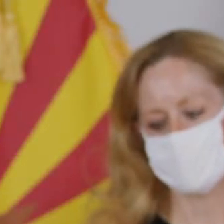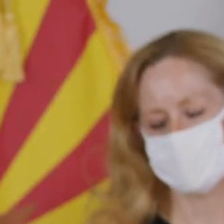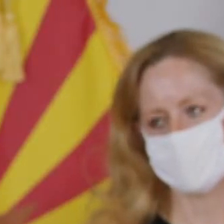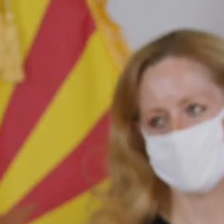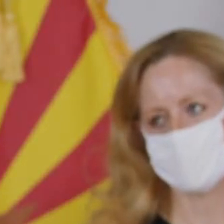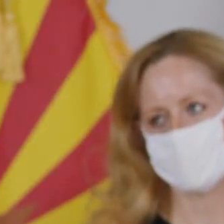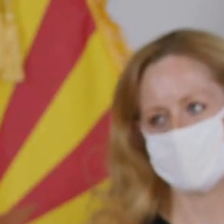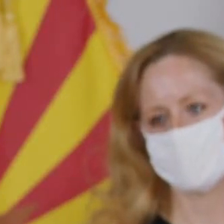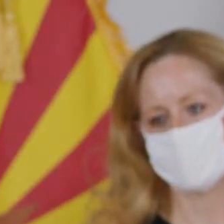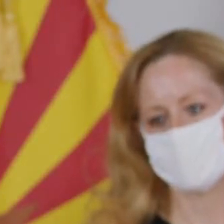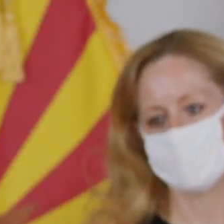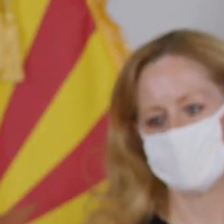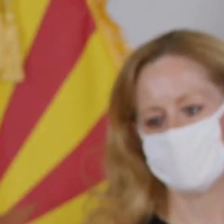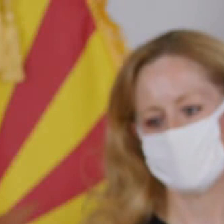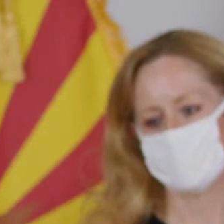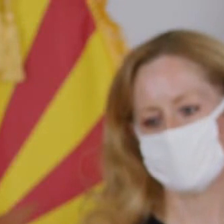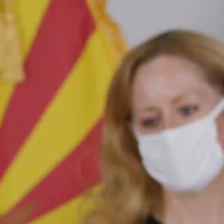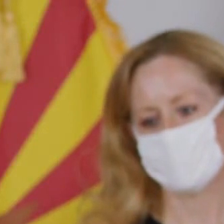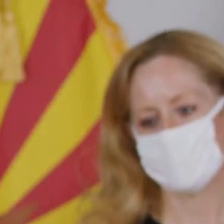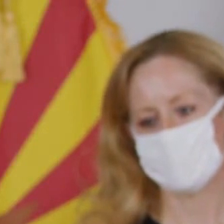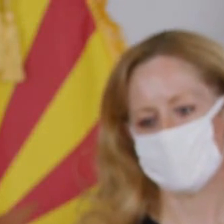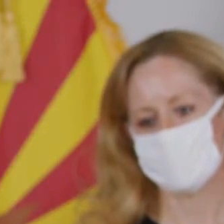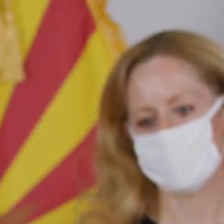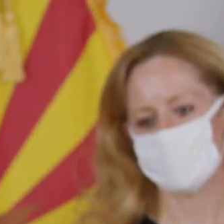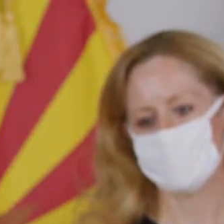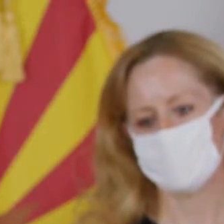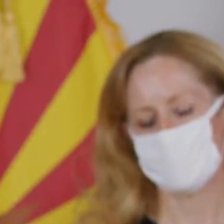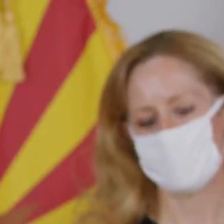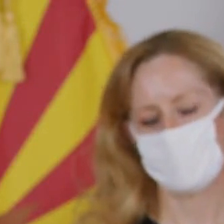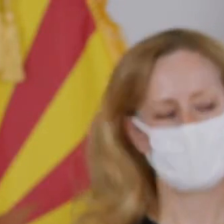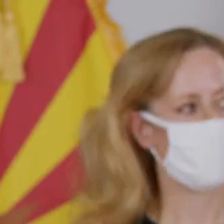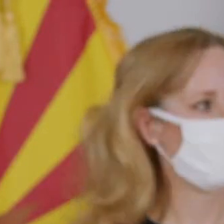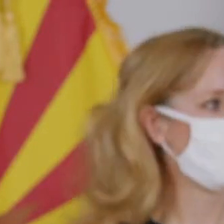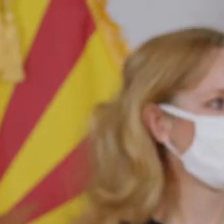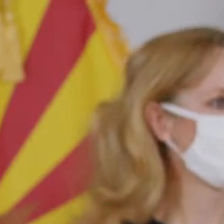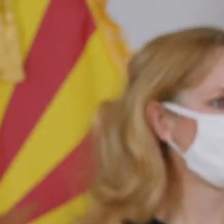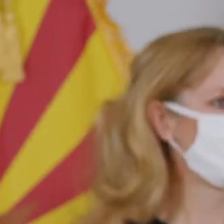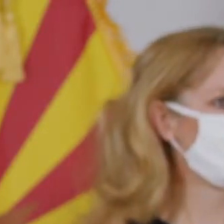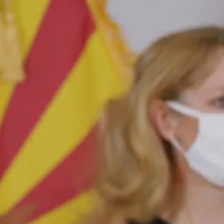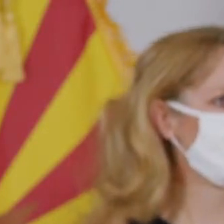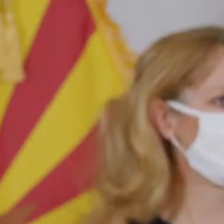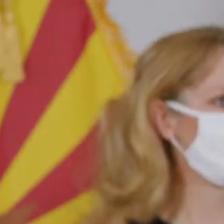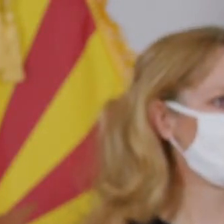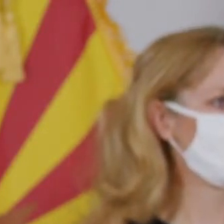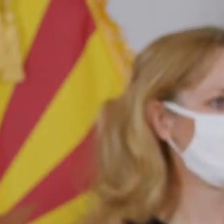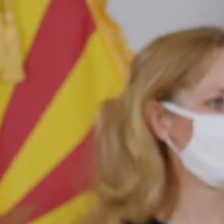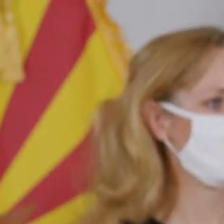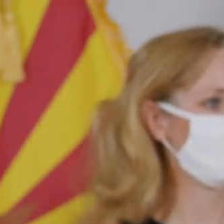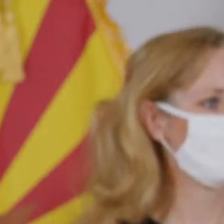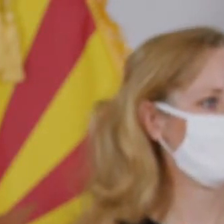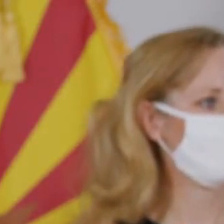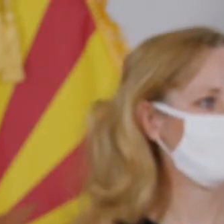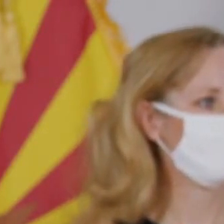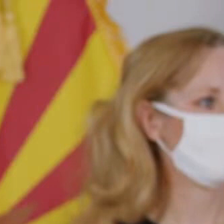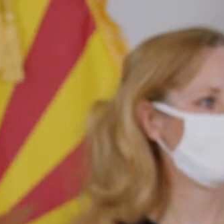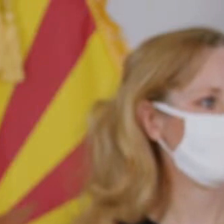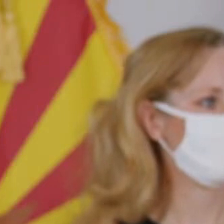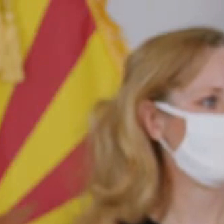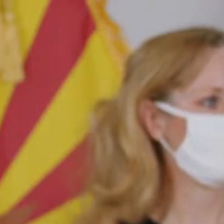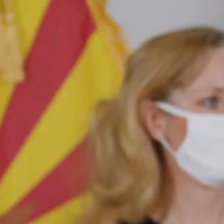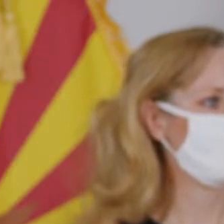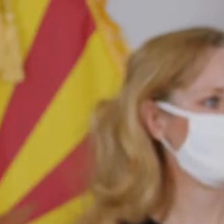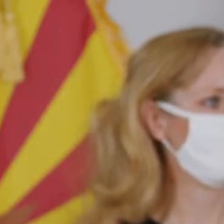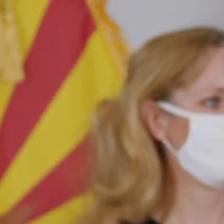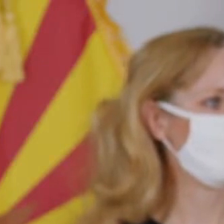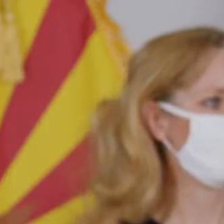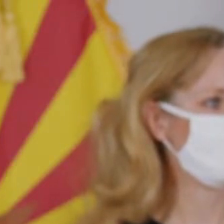nuestros trabajadores de salud y a todo aquel individuo afectado por padecimientos crónicos. Y esto